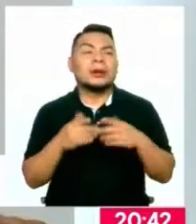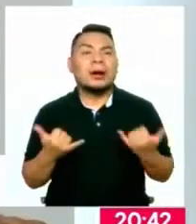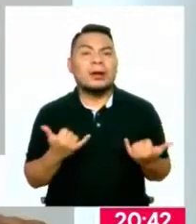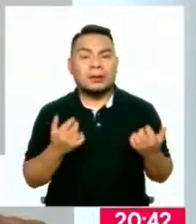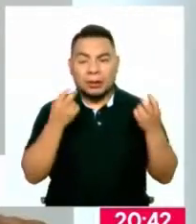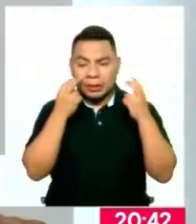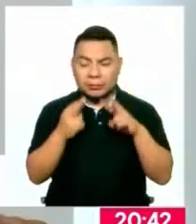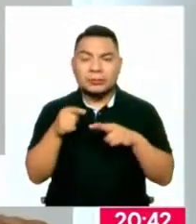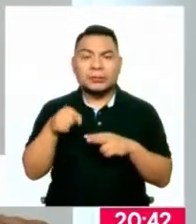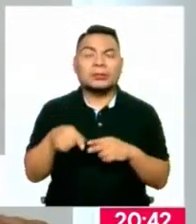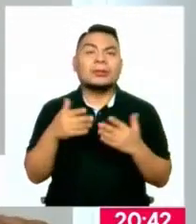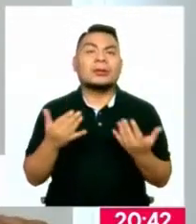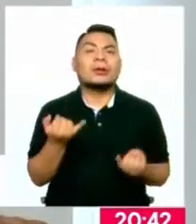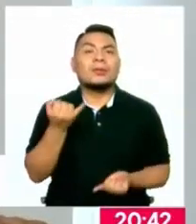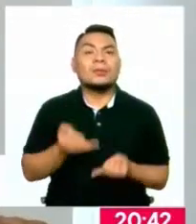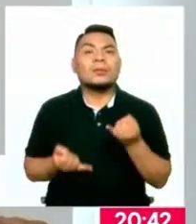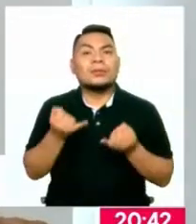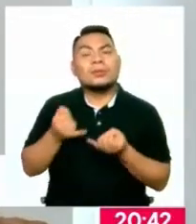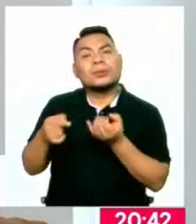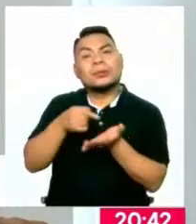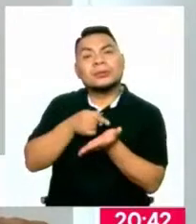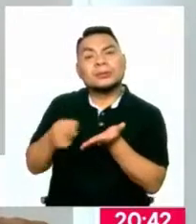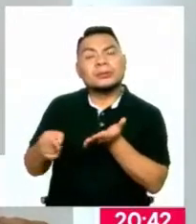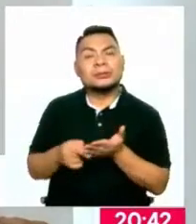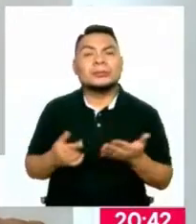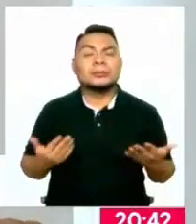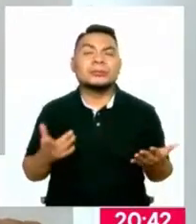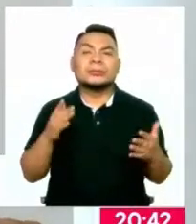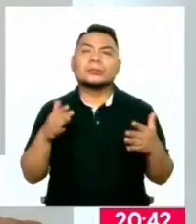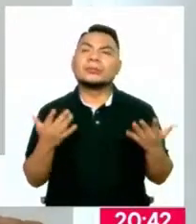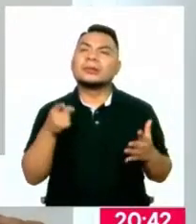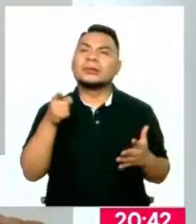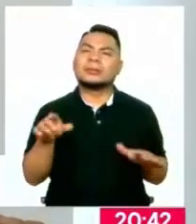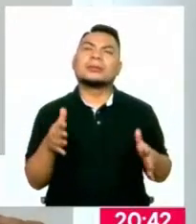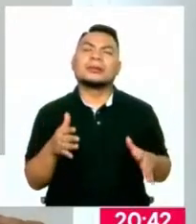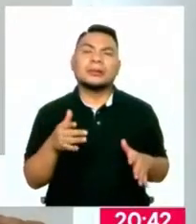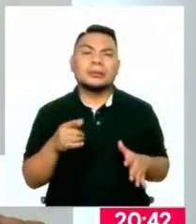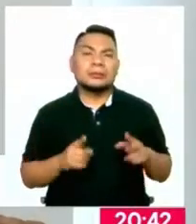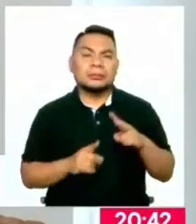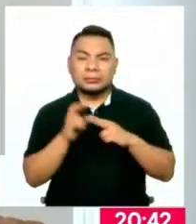viendo ya que en esta última semana se ha producido una